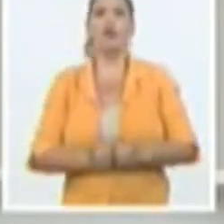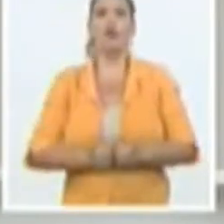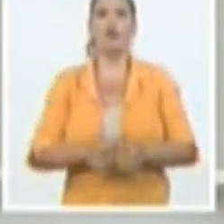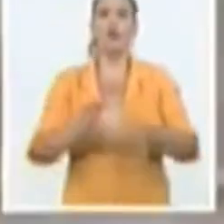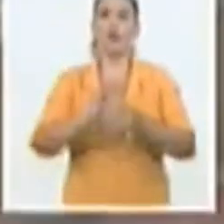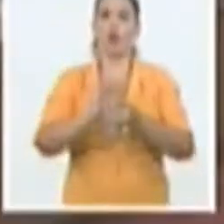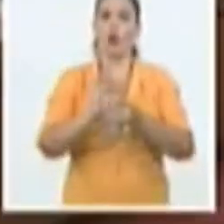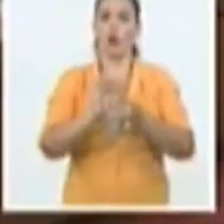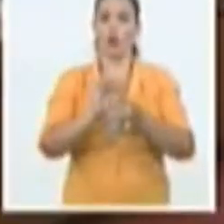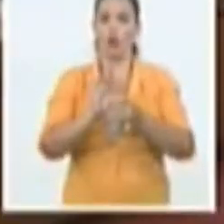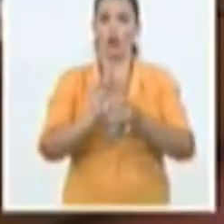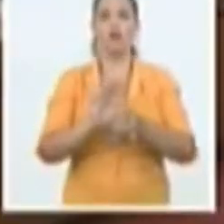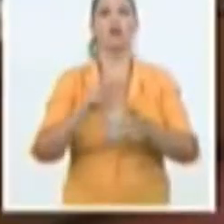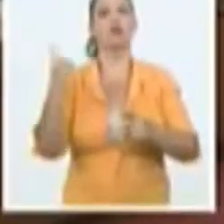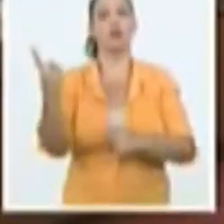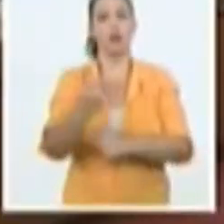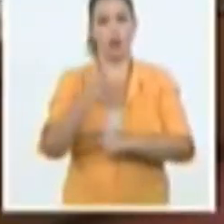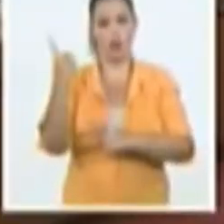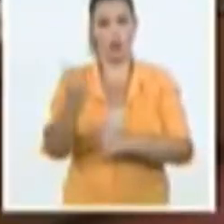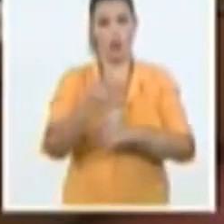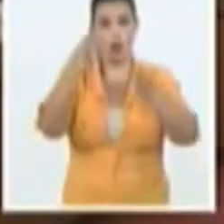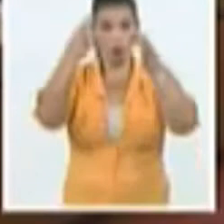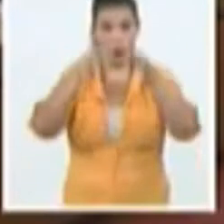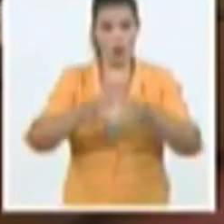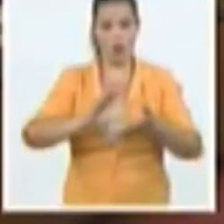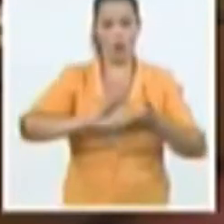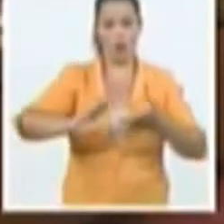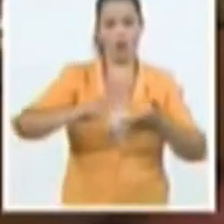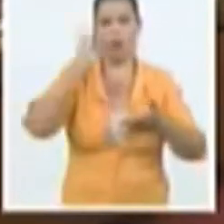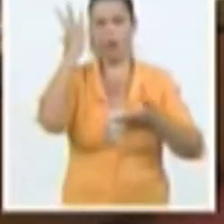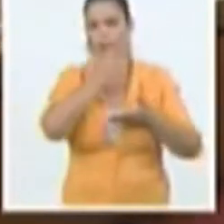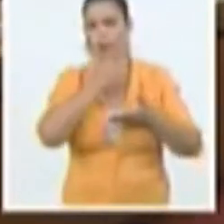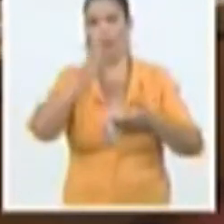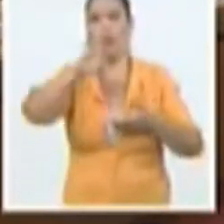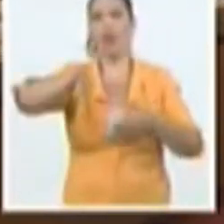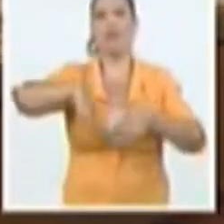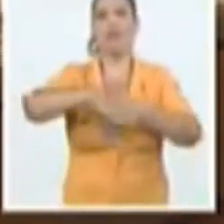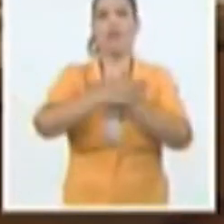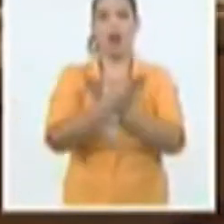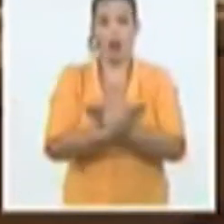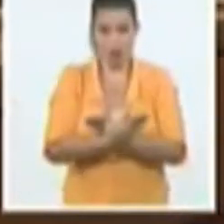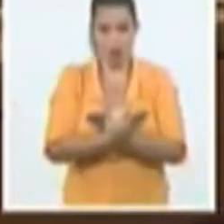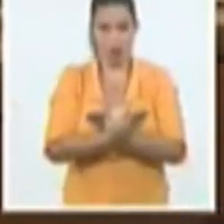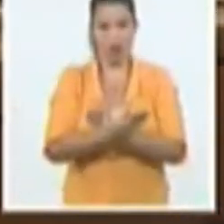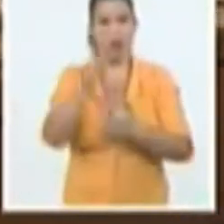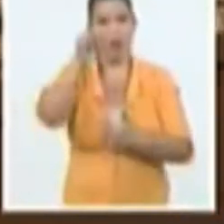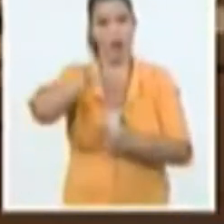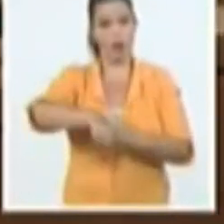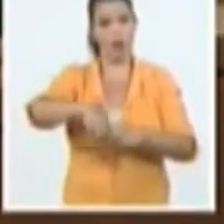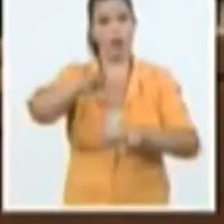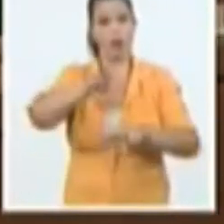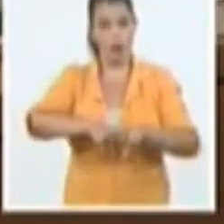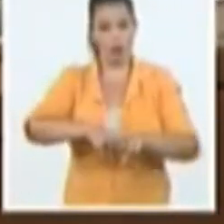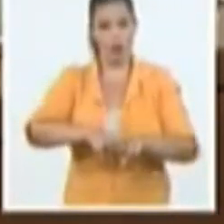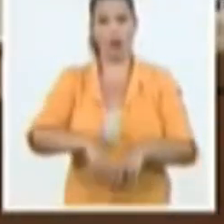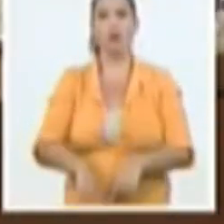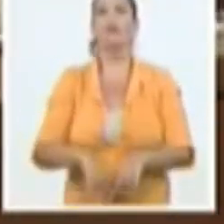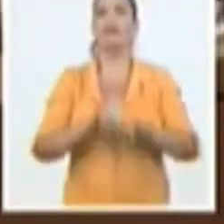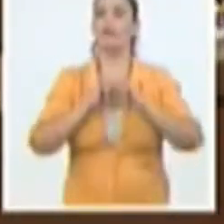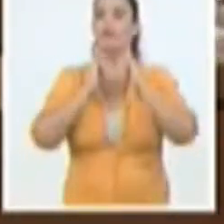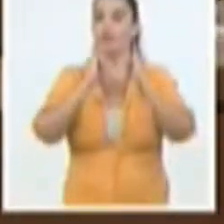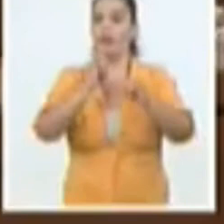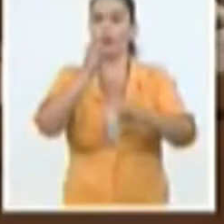la Embajada en La Habana, como denunció nuestro primer secretario del Comité Central del Partido